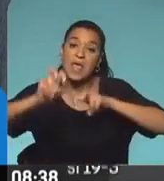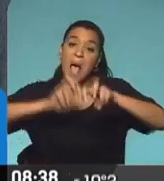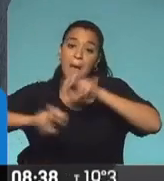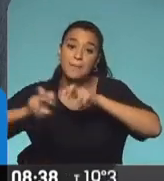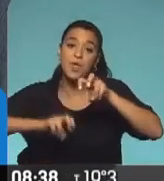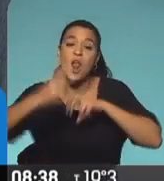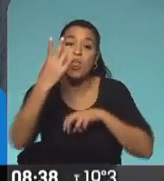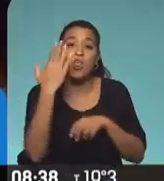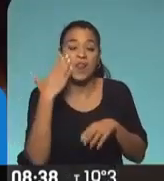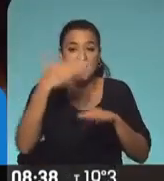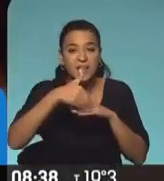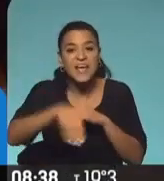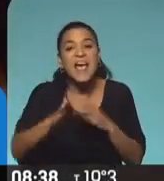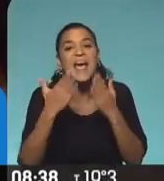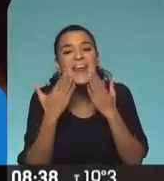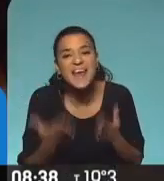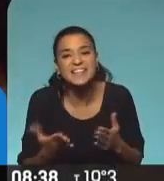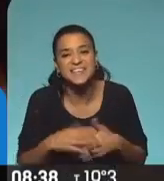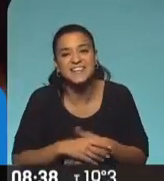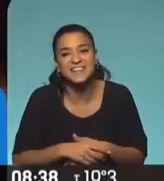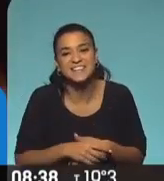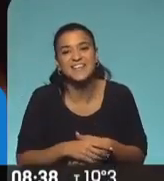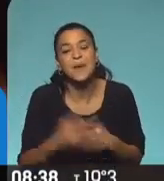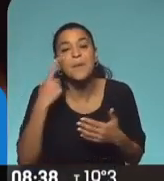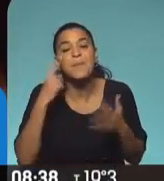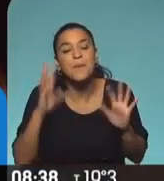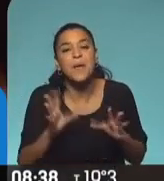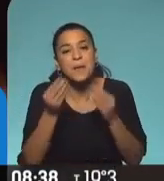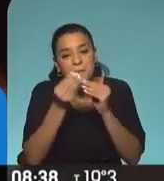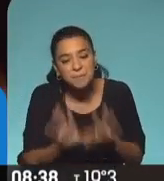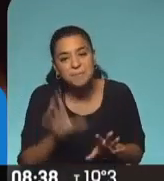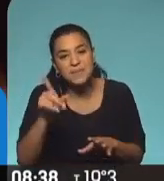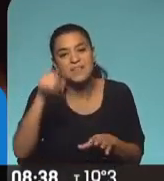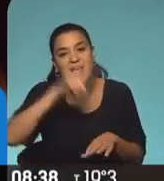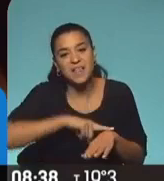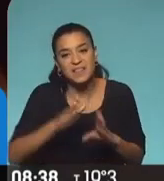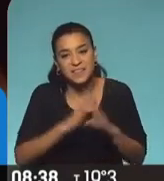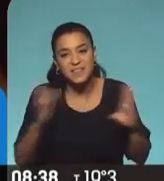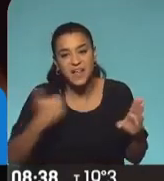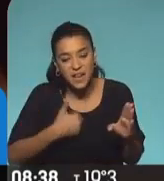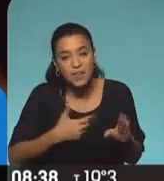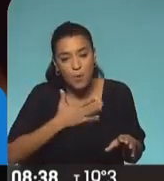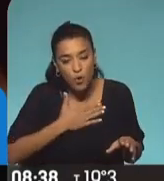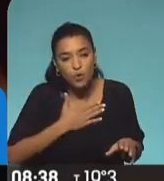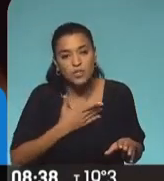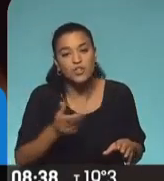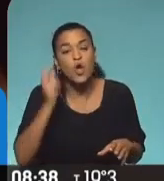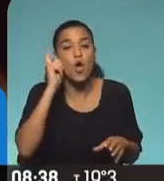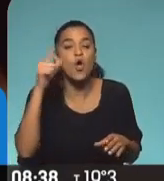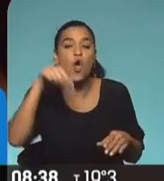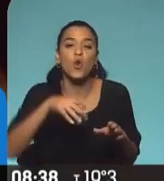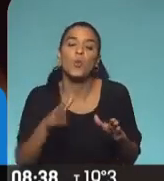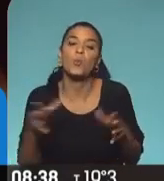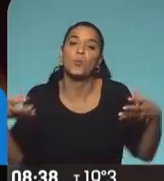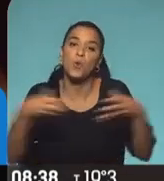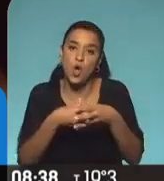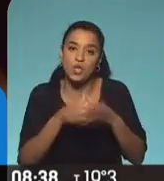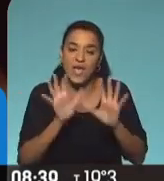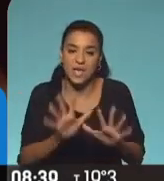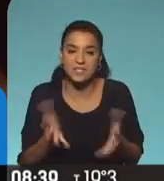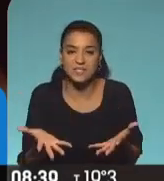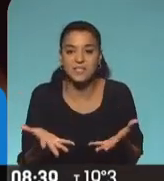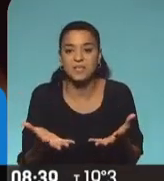de la 2 de la tarde veremos comienzo en una etapa en argentina estamos contentos realmente lograr este un bloque de esta naturaleza